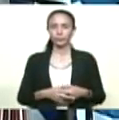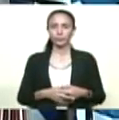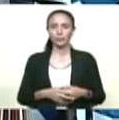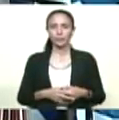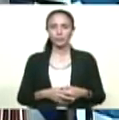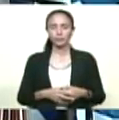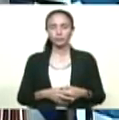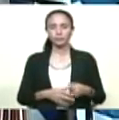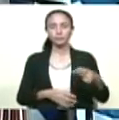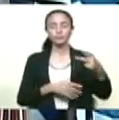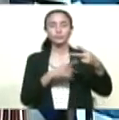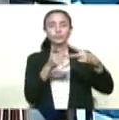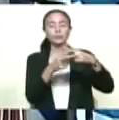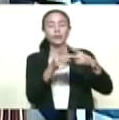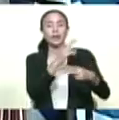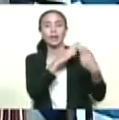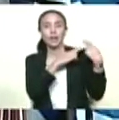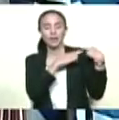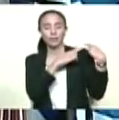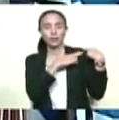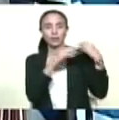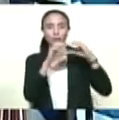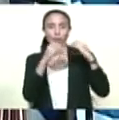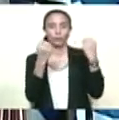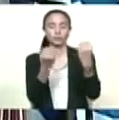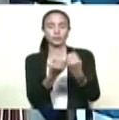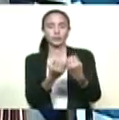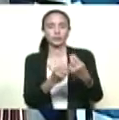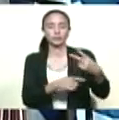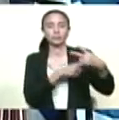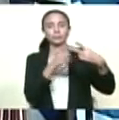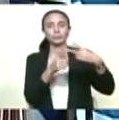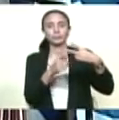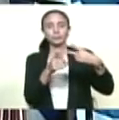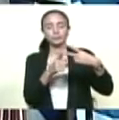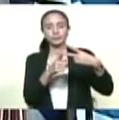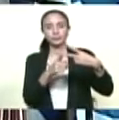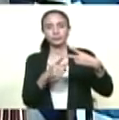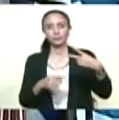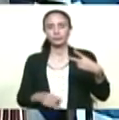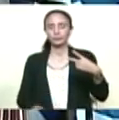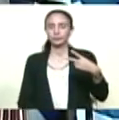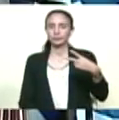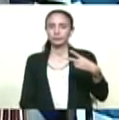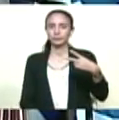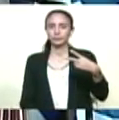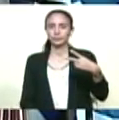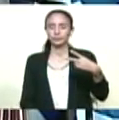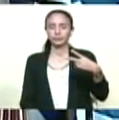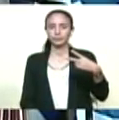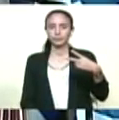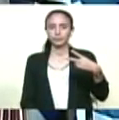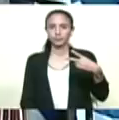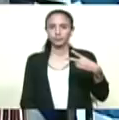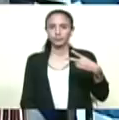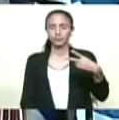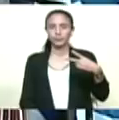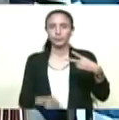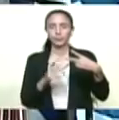gerente general de esta oficina irá más su lema quirós the moment